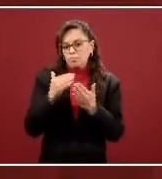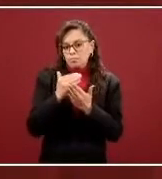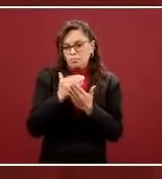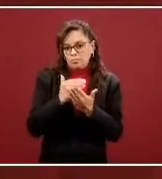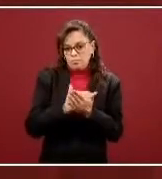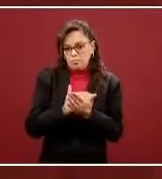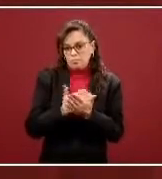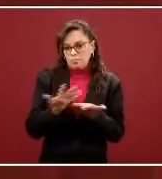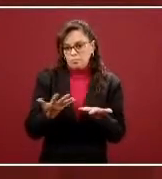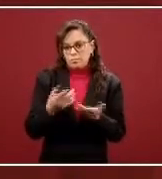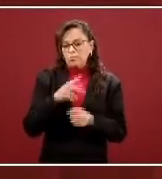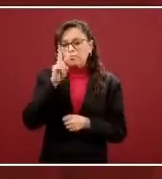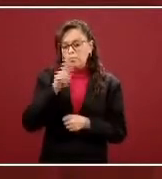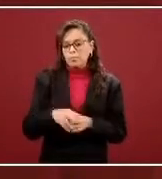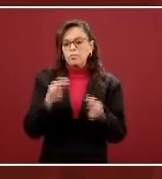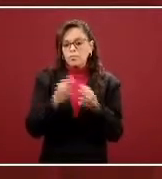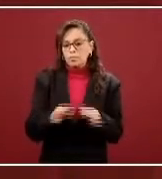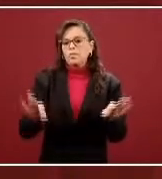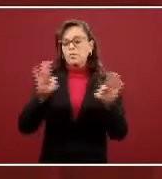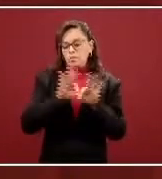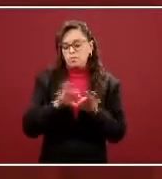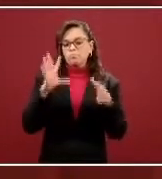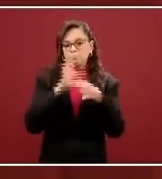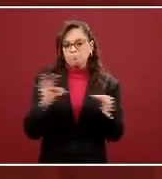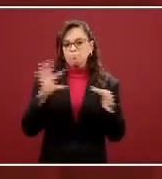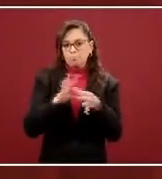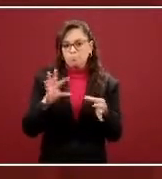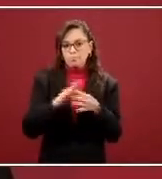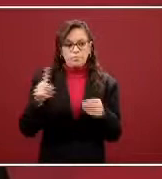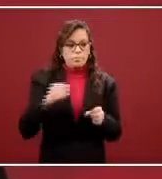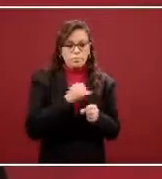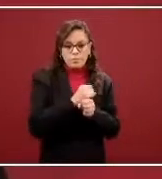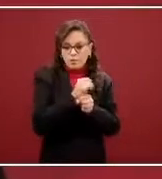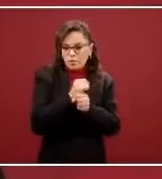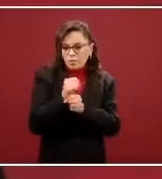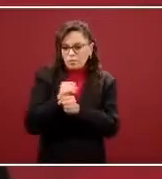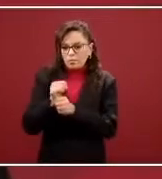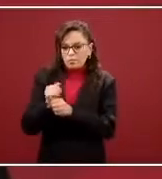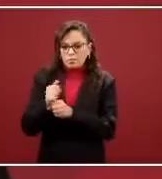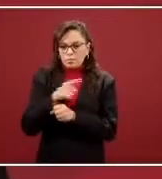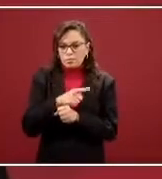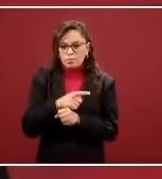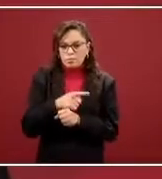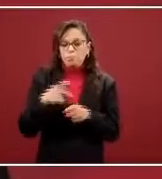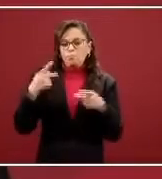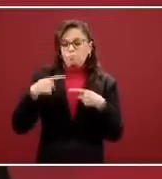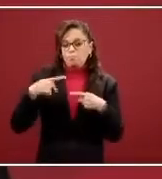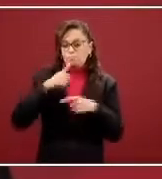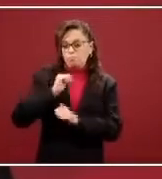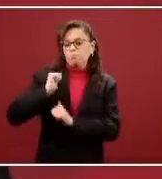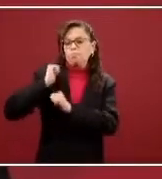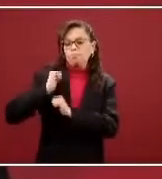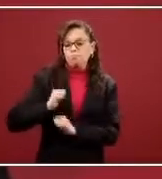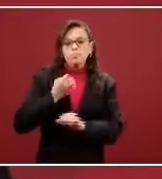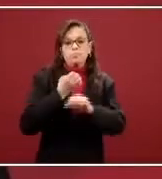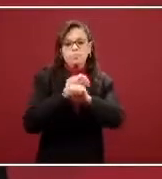yo creo que eso es importante comentarlo. La investigación operativa está a cargo de los estados. Los estados, cada uno de los